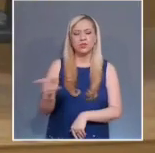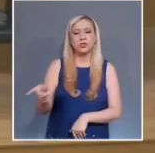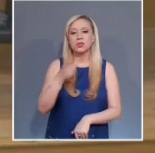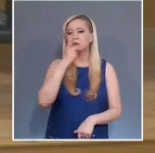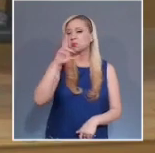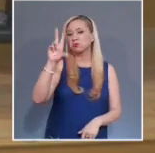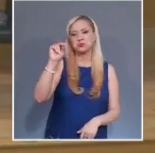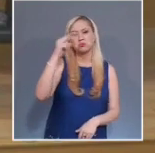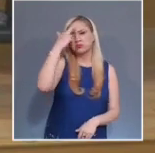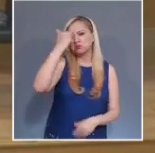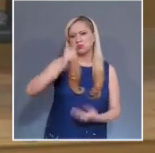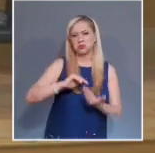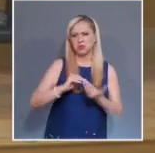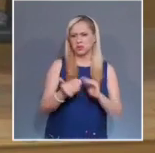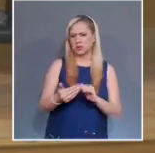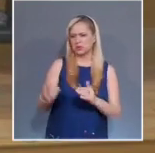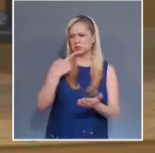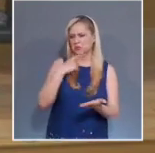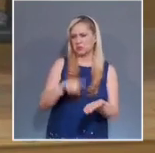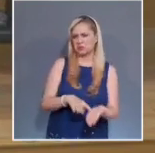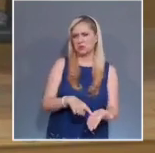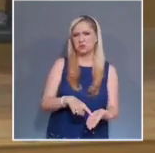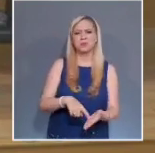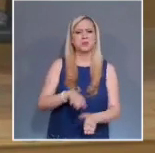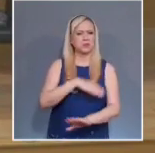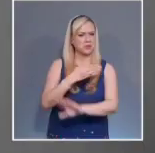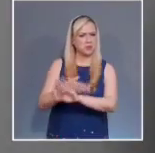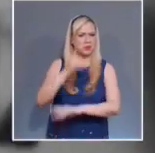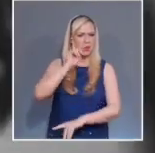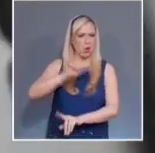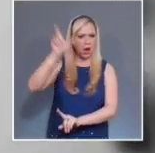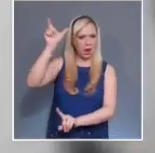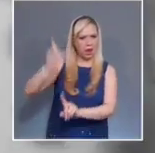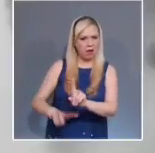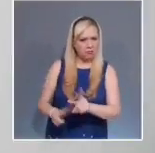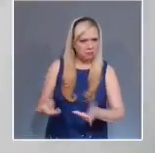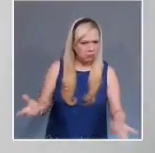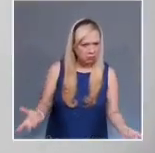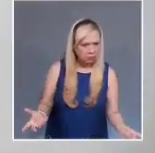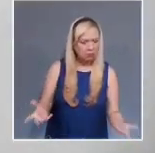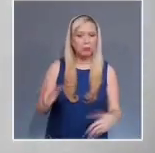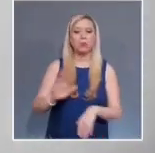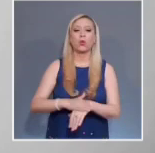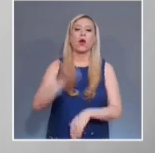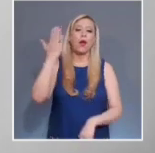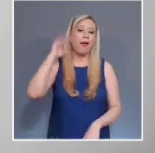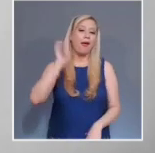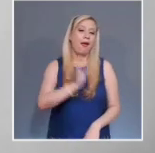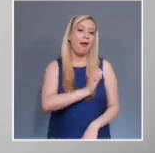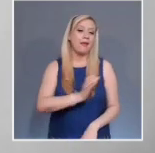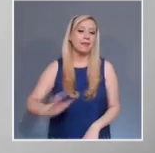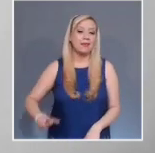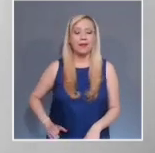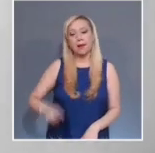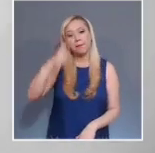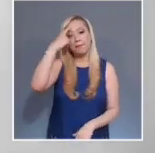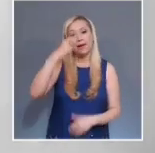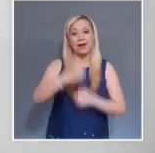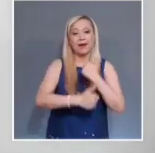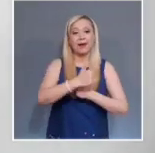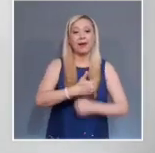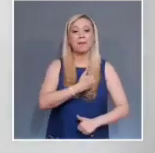violencia política en razón de género en contra de quien fuera candidata a una presidencia municipal en la